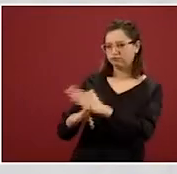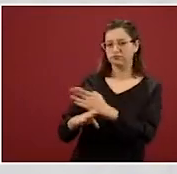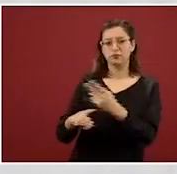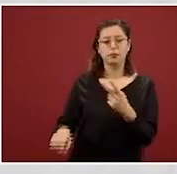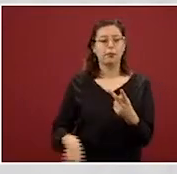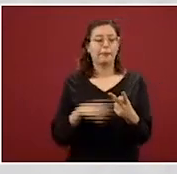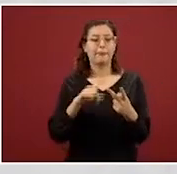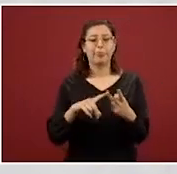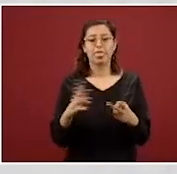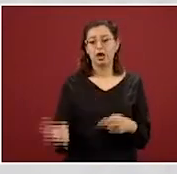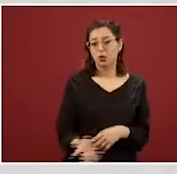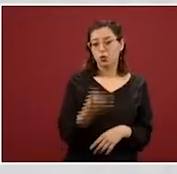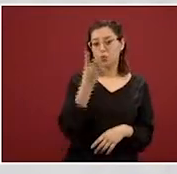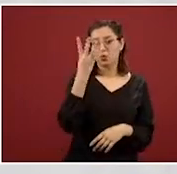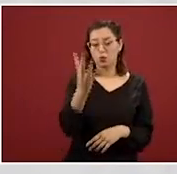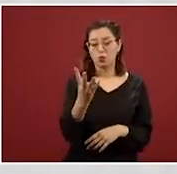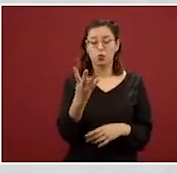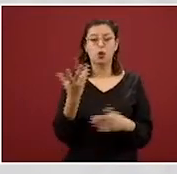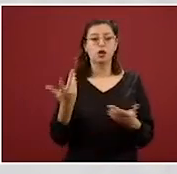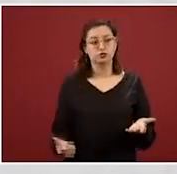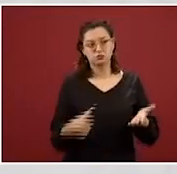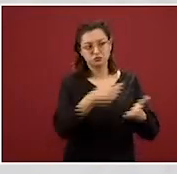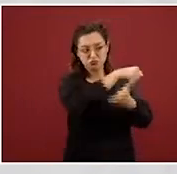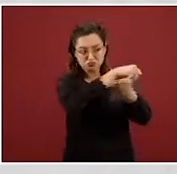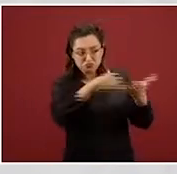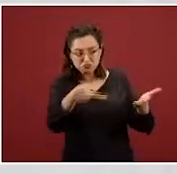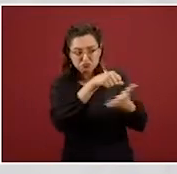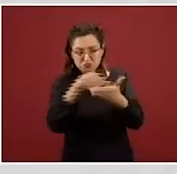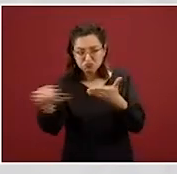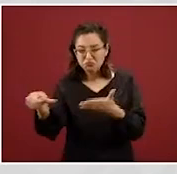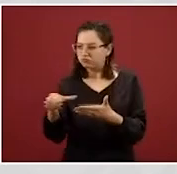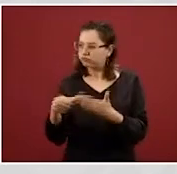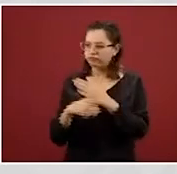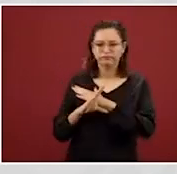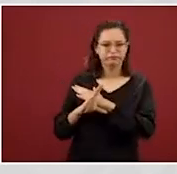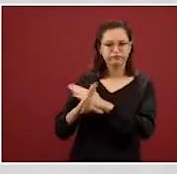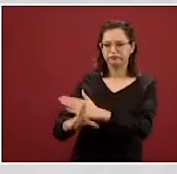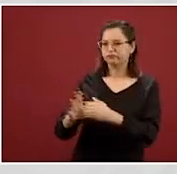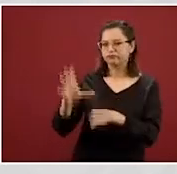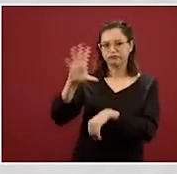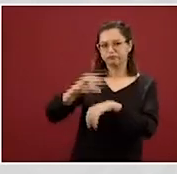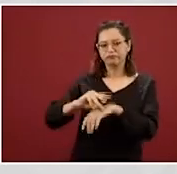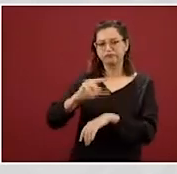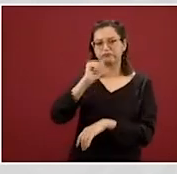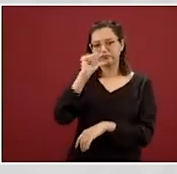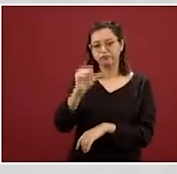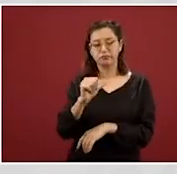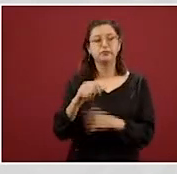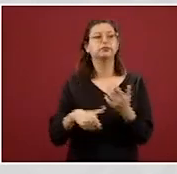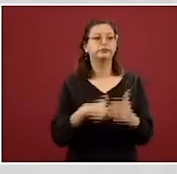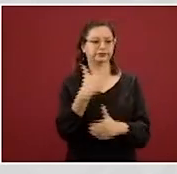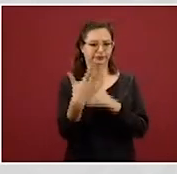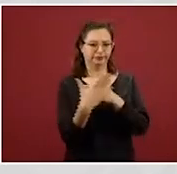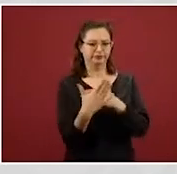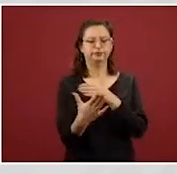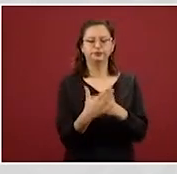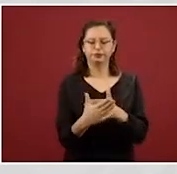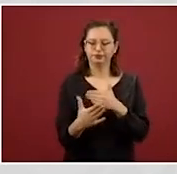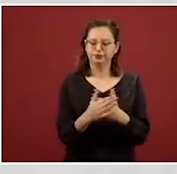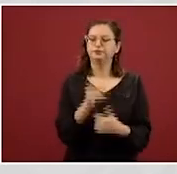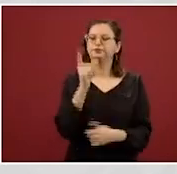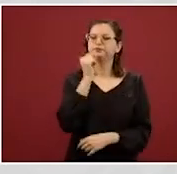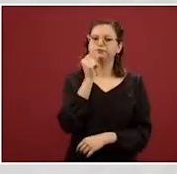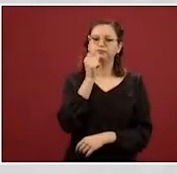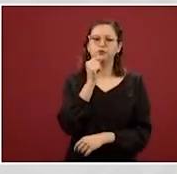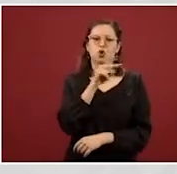no permitieron la colocación de los sellos de inmovilización. En ambos casos vamos a regresar con el apoyo de